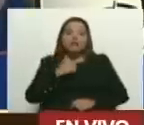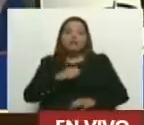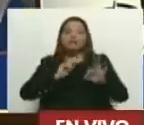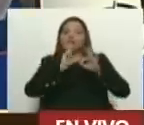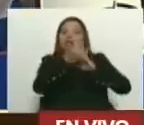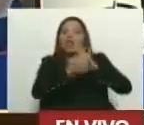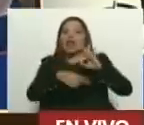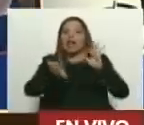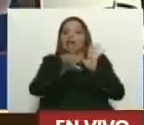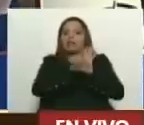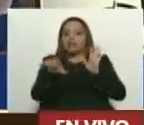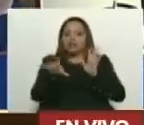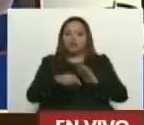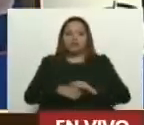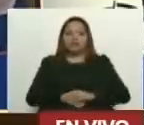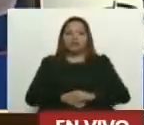leyes.